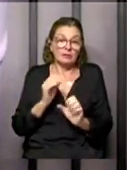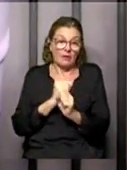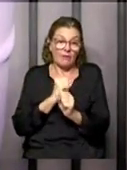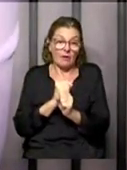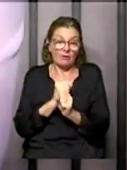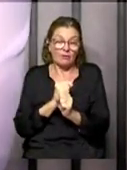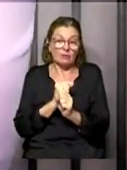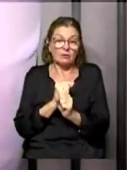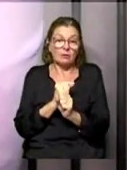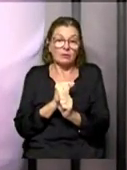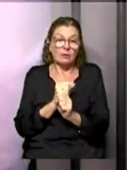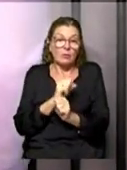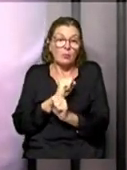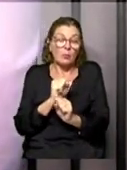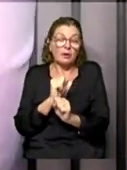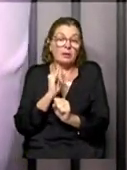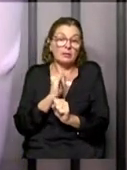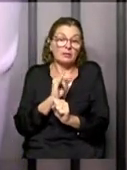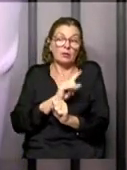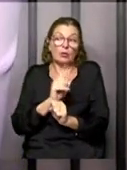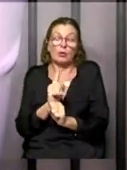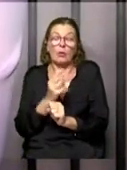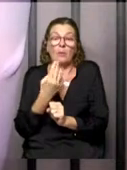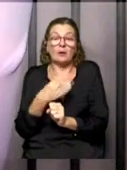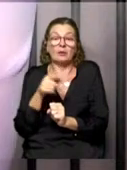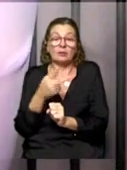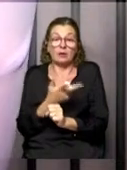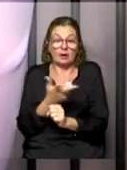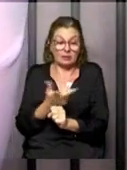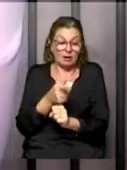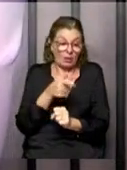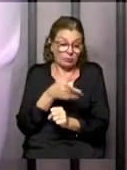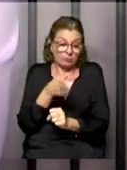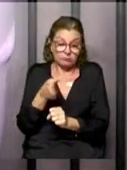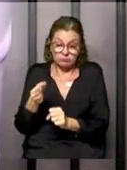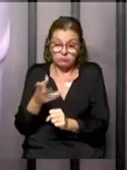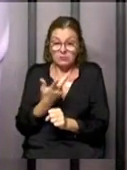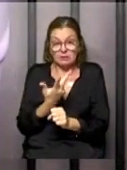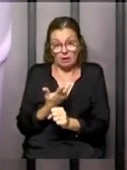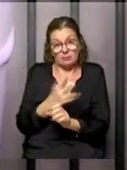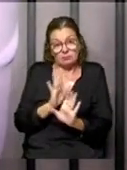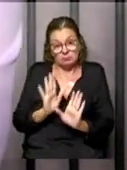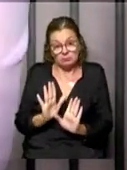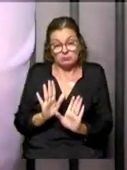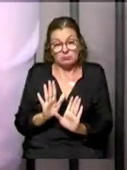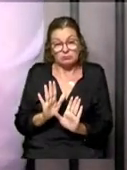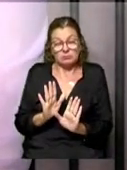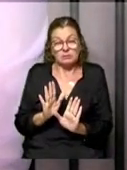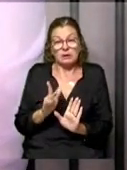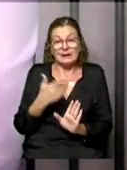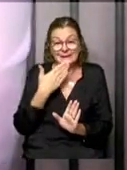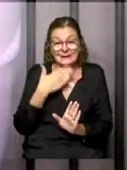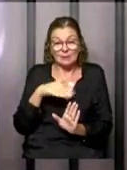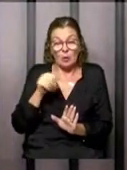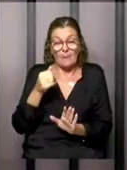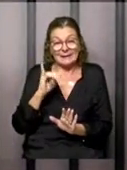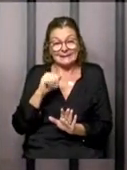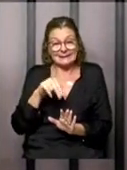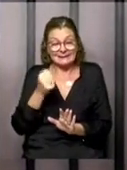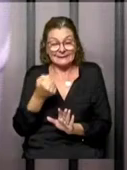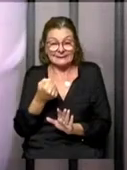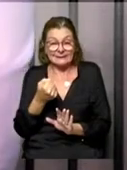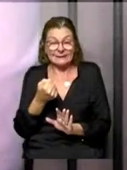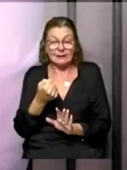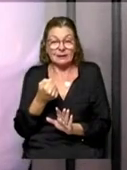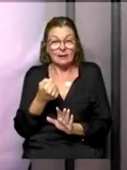Que puede pasar o no, justo en este caso existen las tres vías, esa es la realidad. Martina entendió oportuno y creo